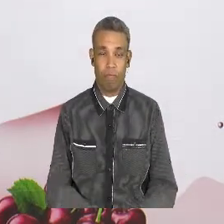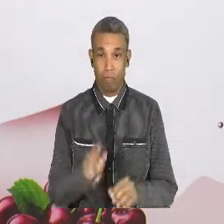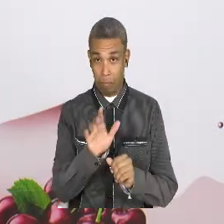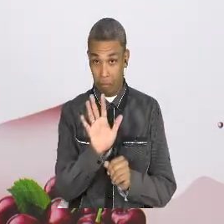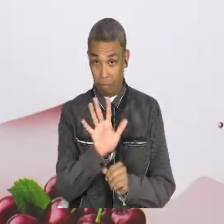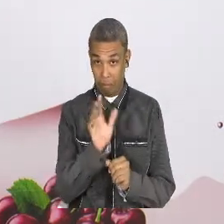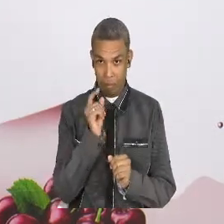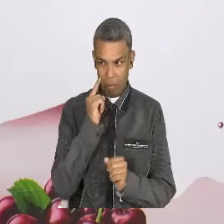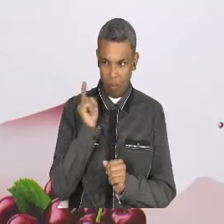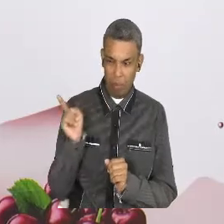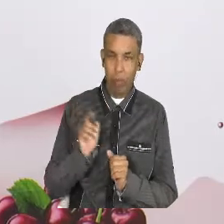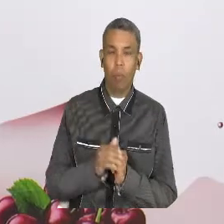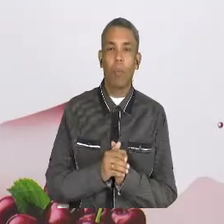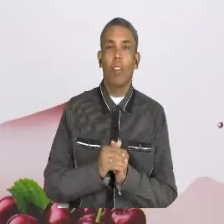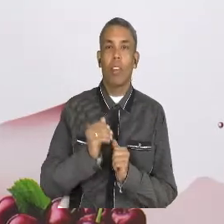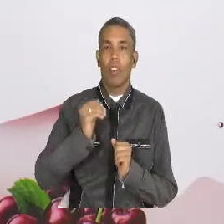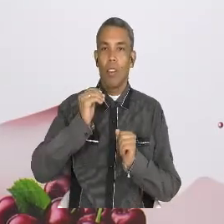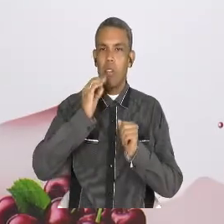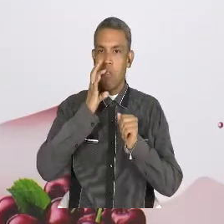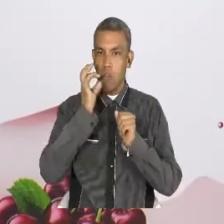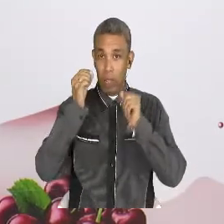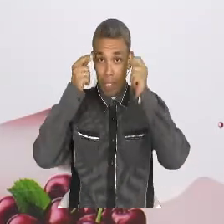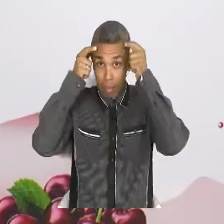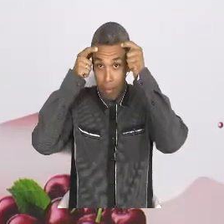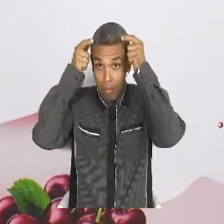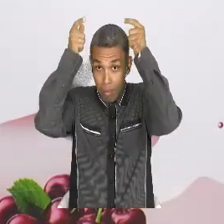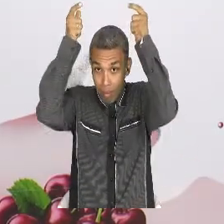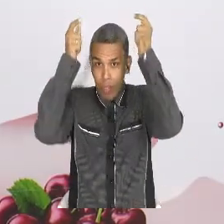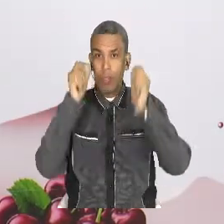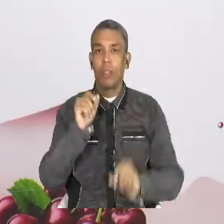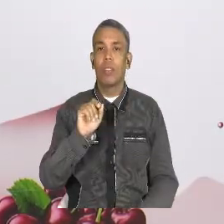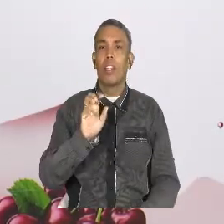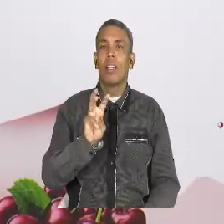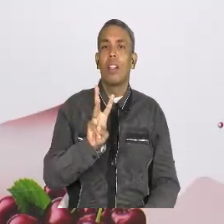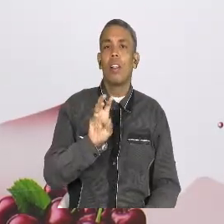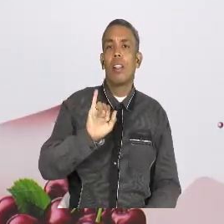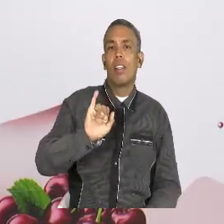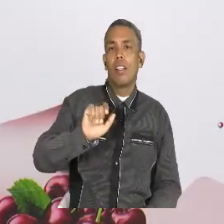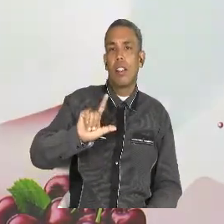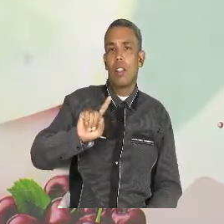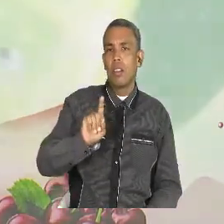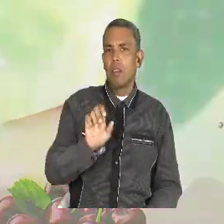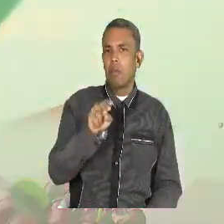su mercadito del día de hoy. Vamos a ver entonces cómo le fue en esta visita en Distribuidora La Paz.